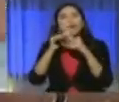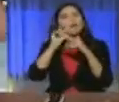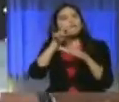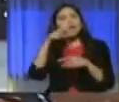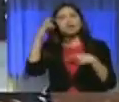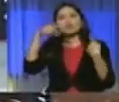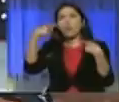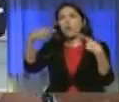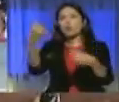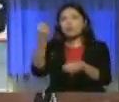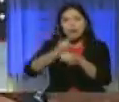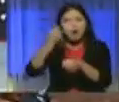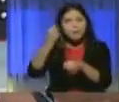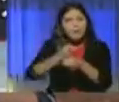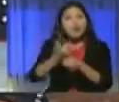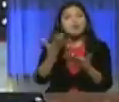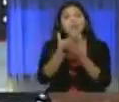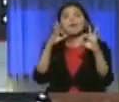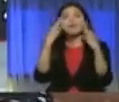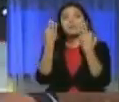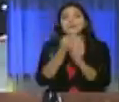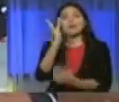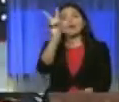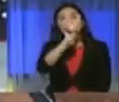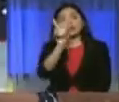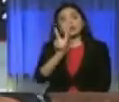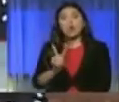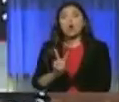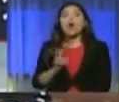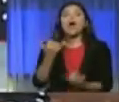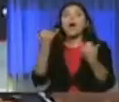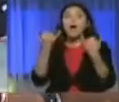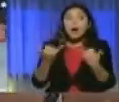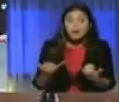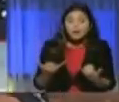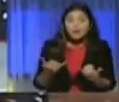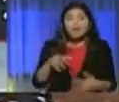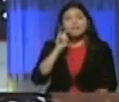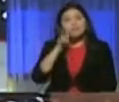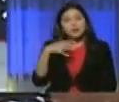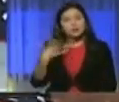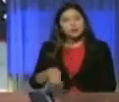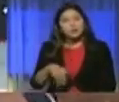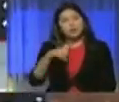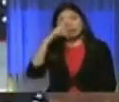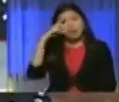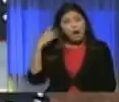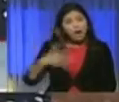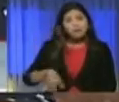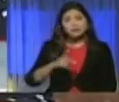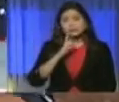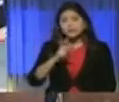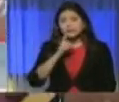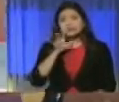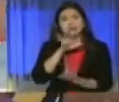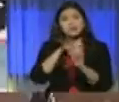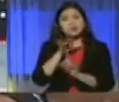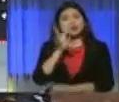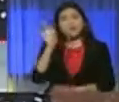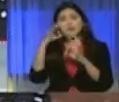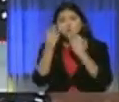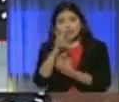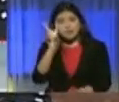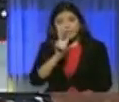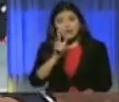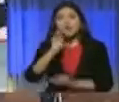el trabajo que la familia venezolana hoy está pasando. Pues le hago un llamado a la